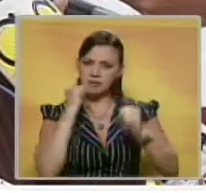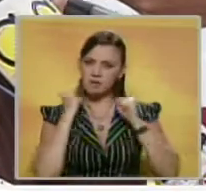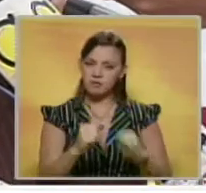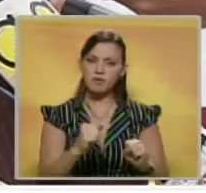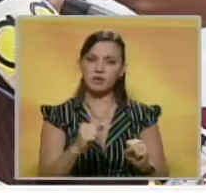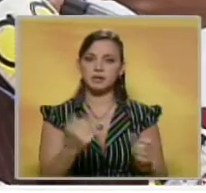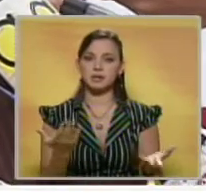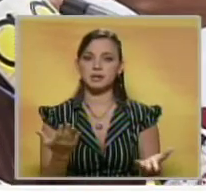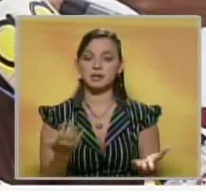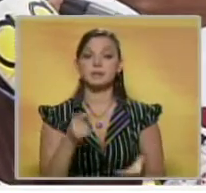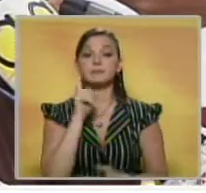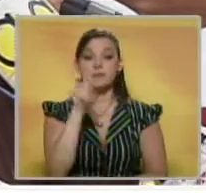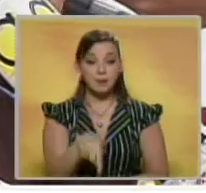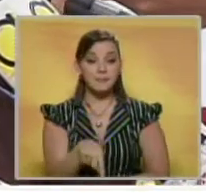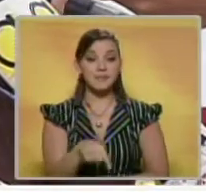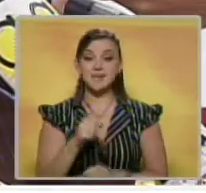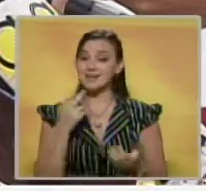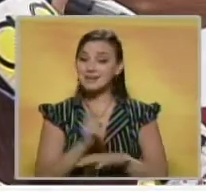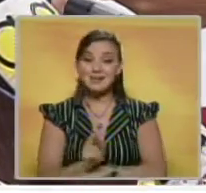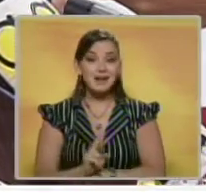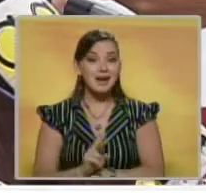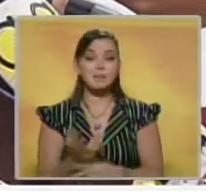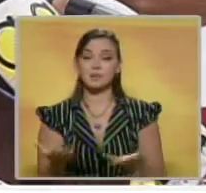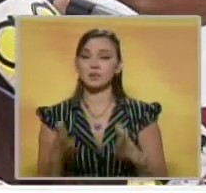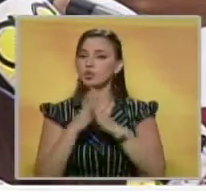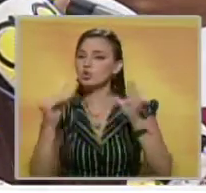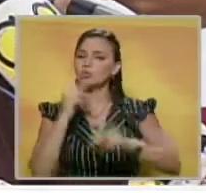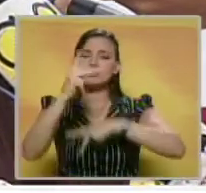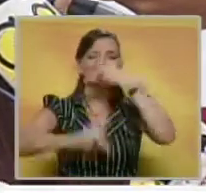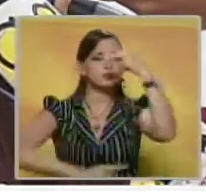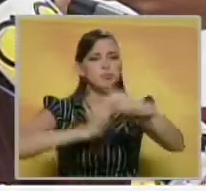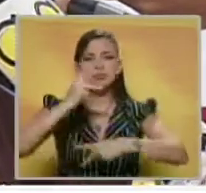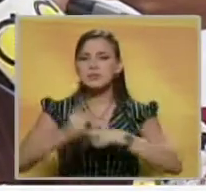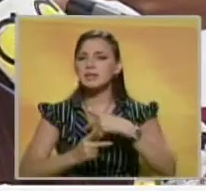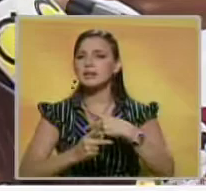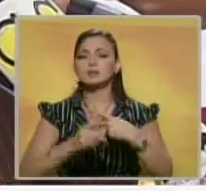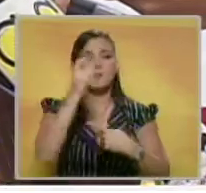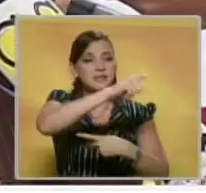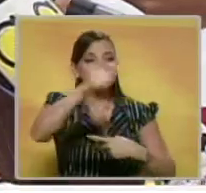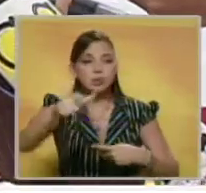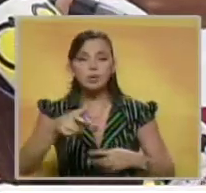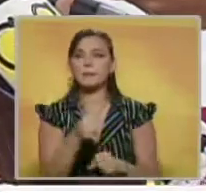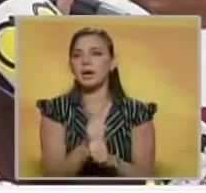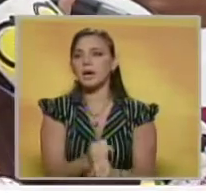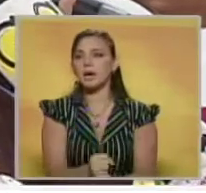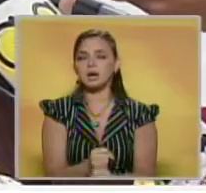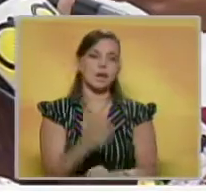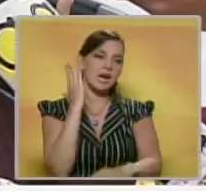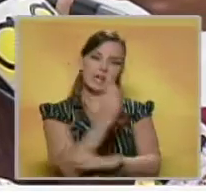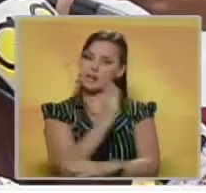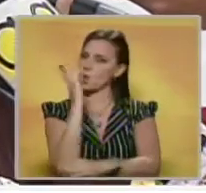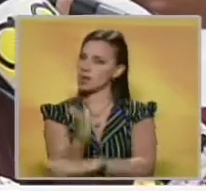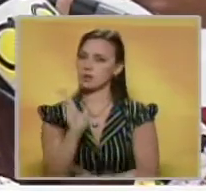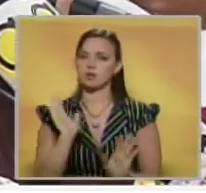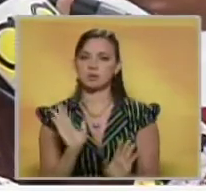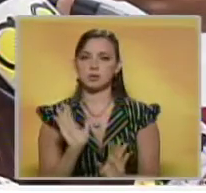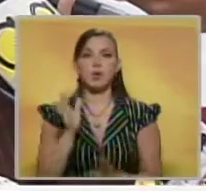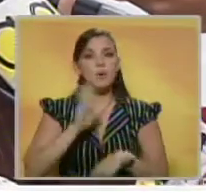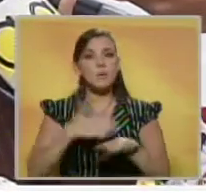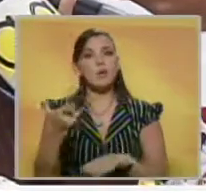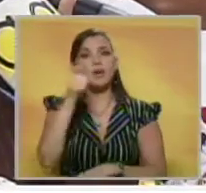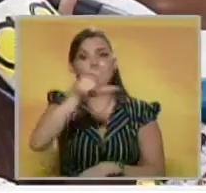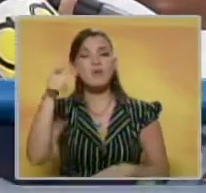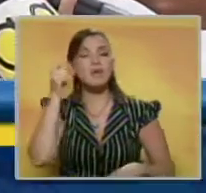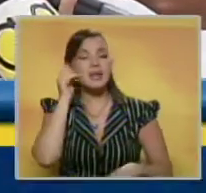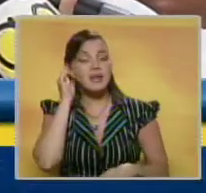el sentido de inclusive de darle celeridad a todos los procesos condenatorios que vulneren en este caso la posibilidad de